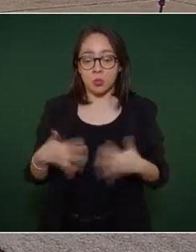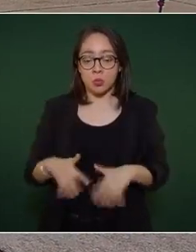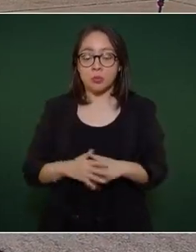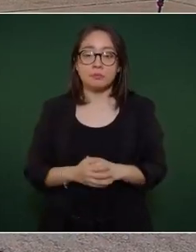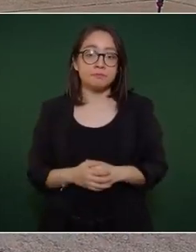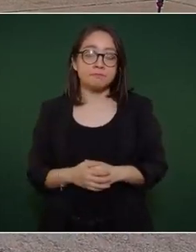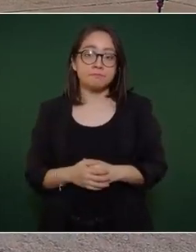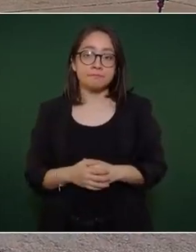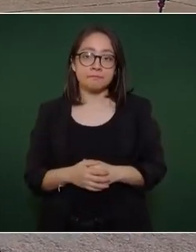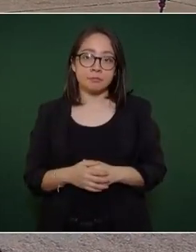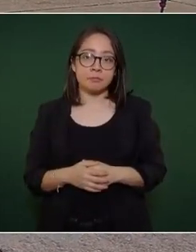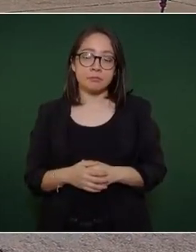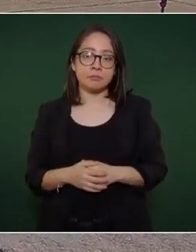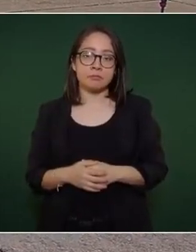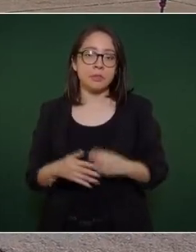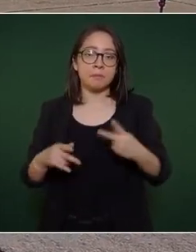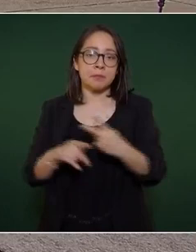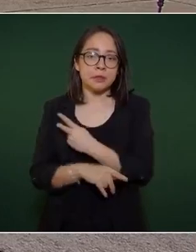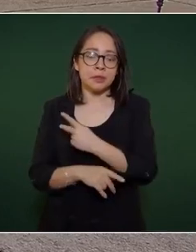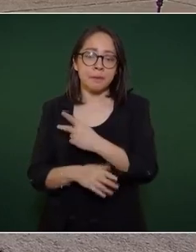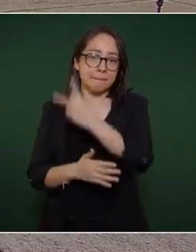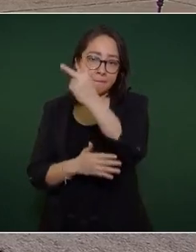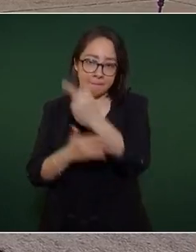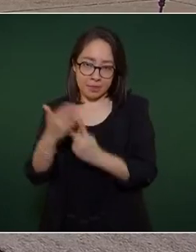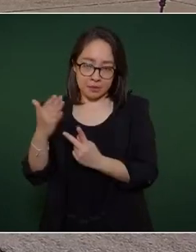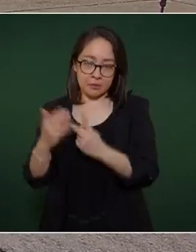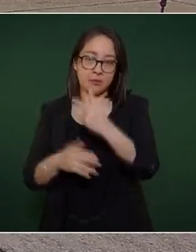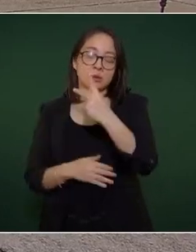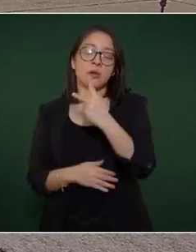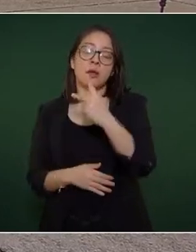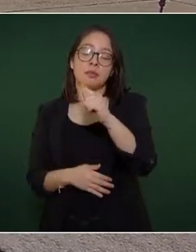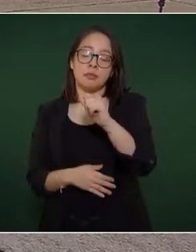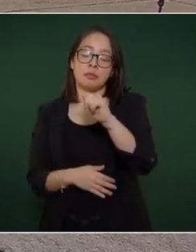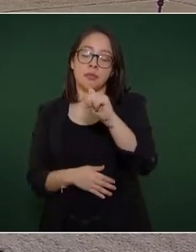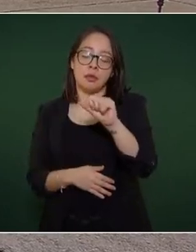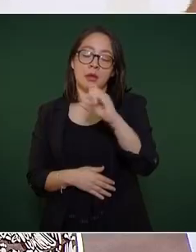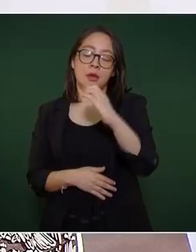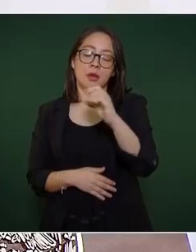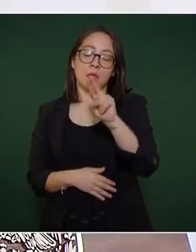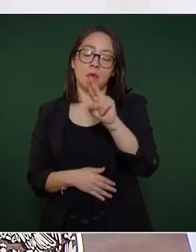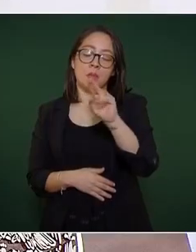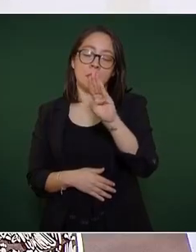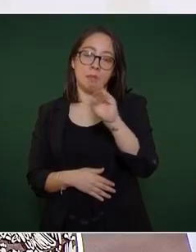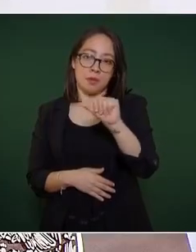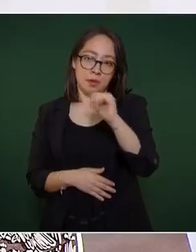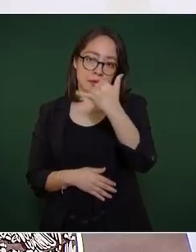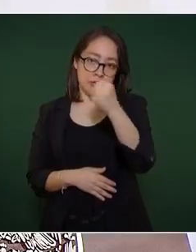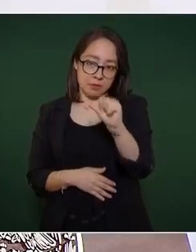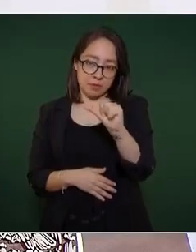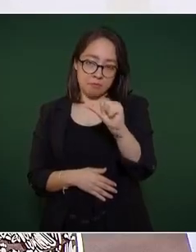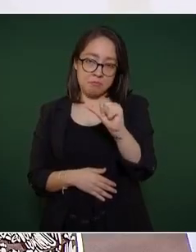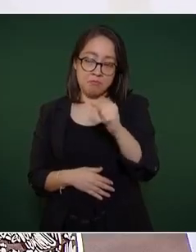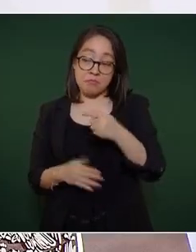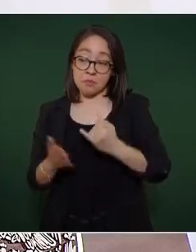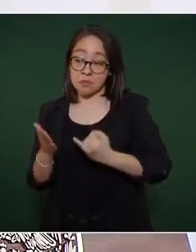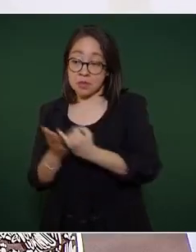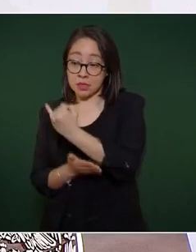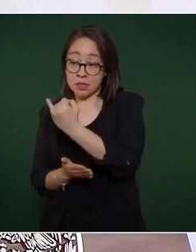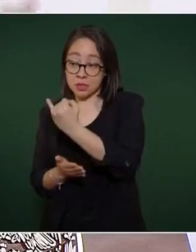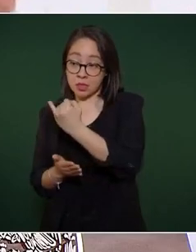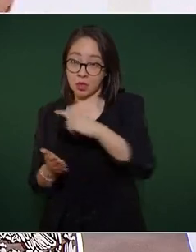después del plan de Tacubaya, decide llevar su gobierno itinerante